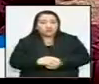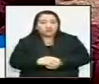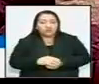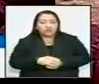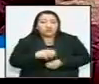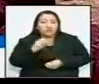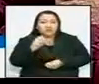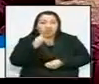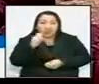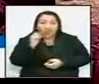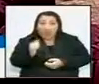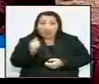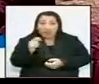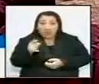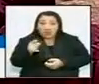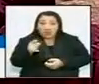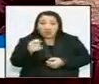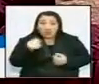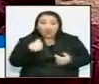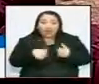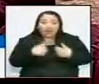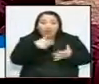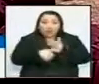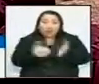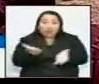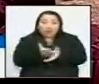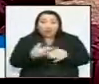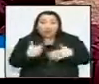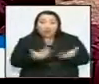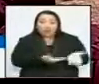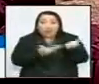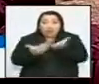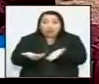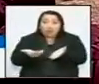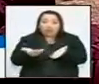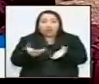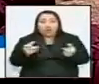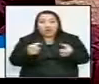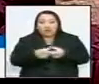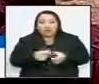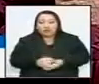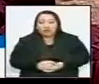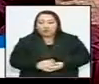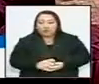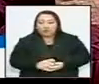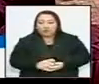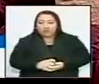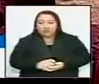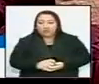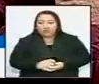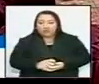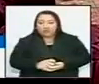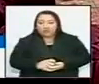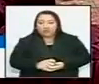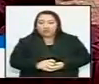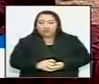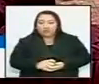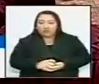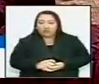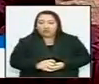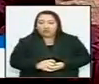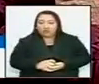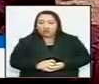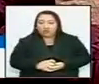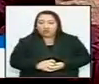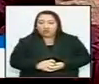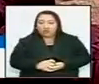¿realmente existe? ¿Tiene esa documentación? ¿Lo podría poner a disposición de la comisión? ¿Para qué responde? para que